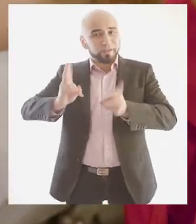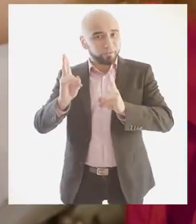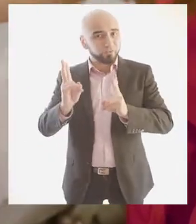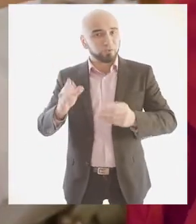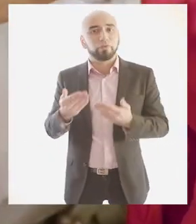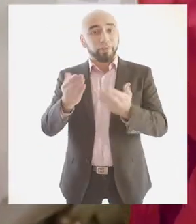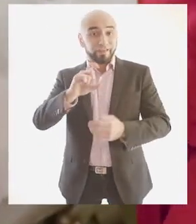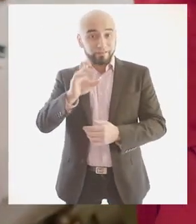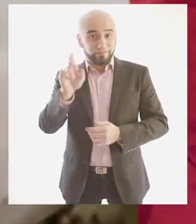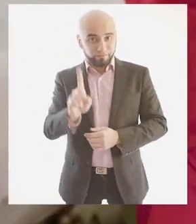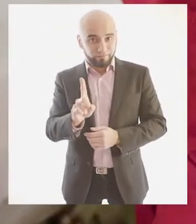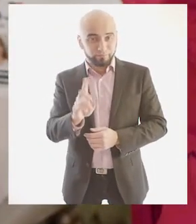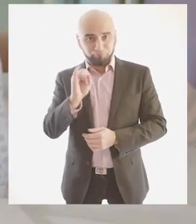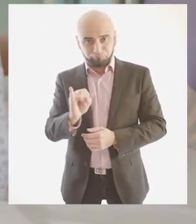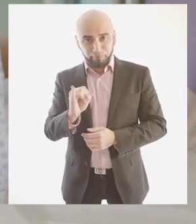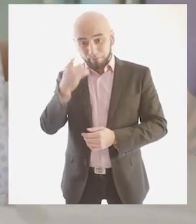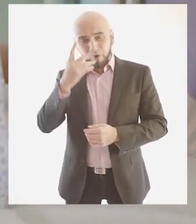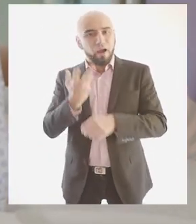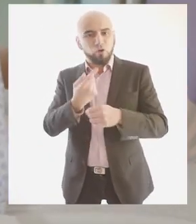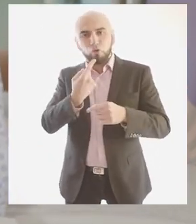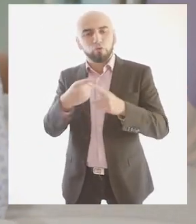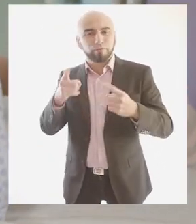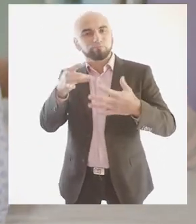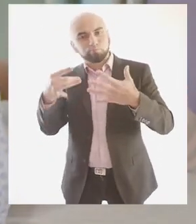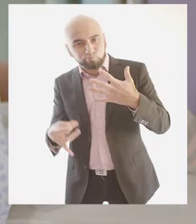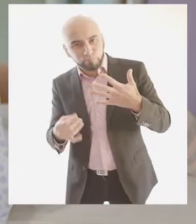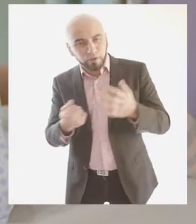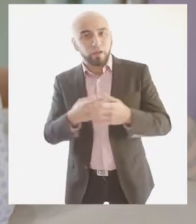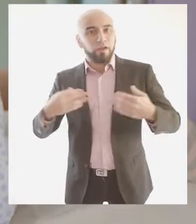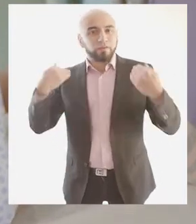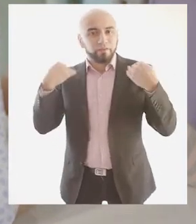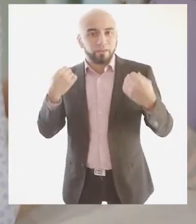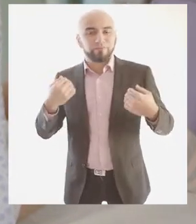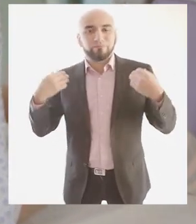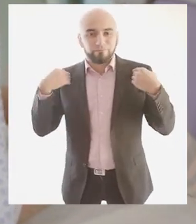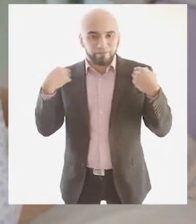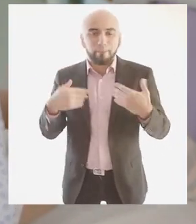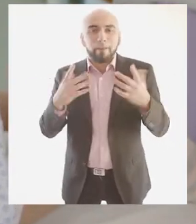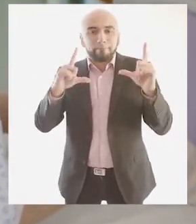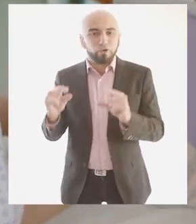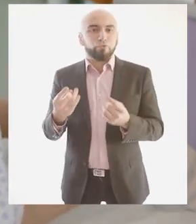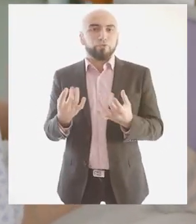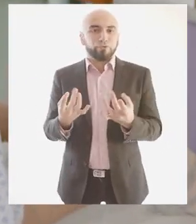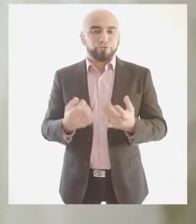garantizado, GES, existen alternativas no farmacológicas y de actividad física para aliviar el dolor de las